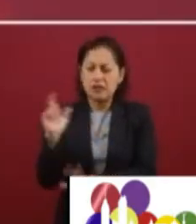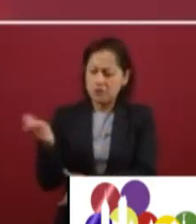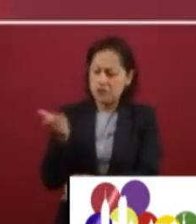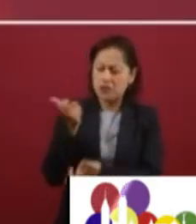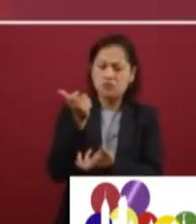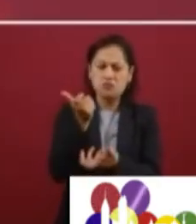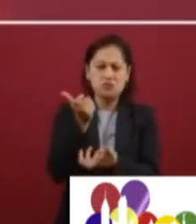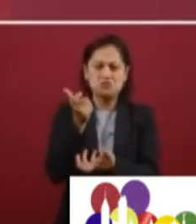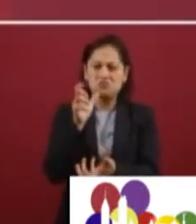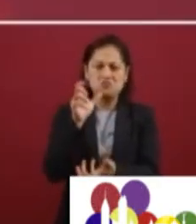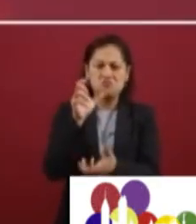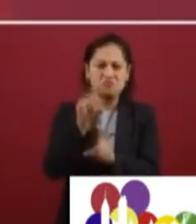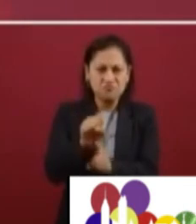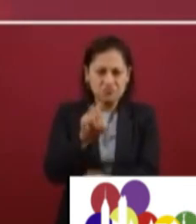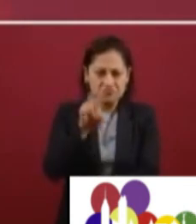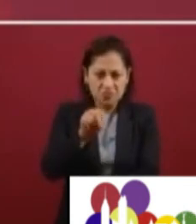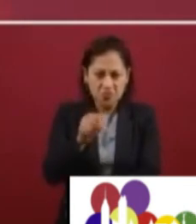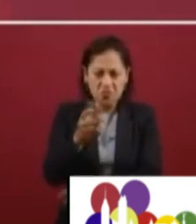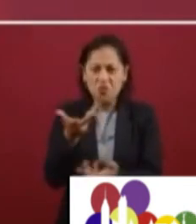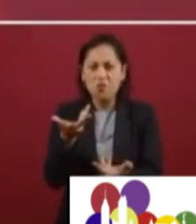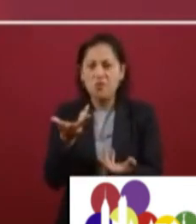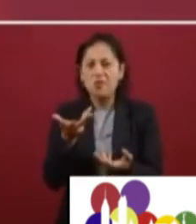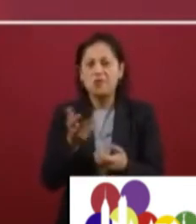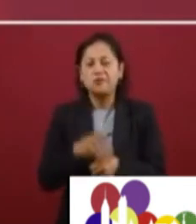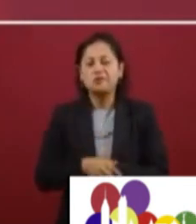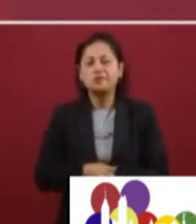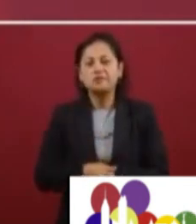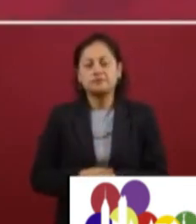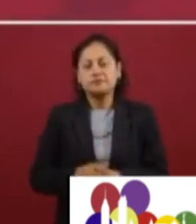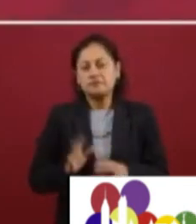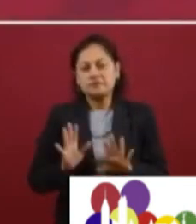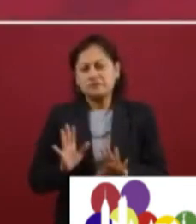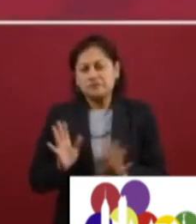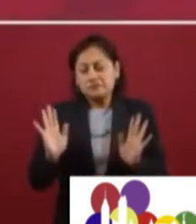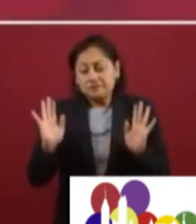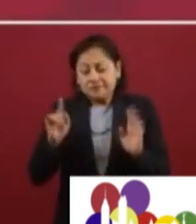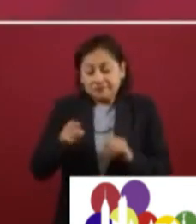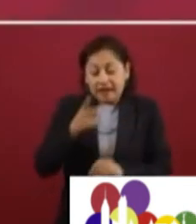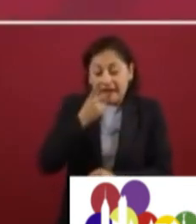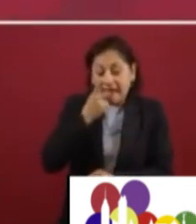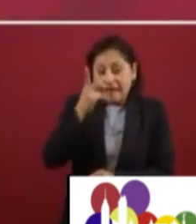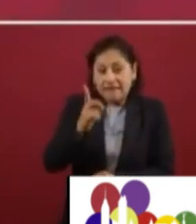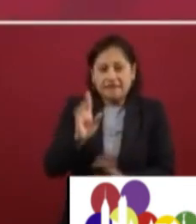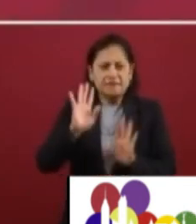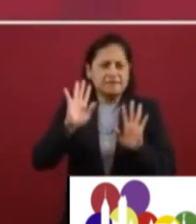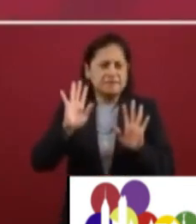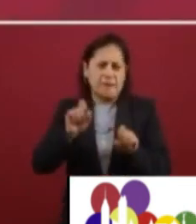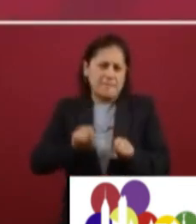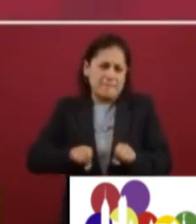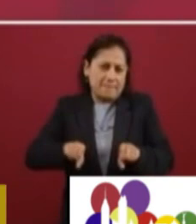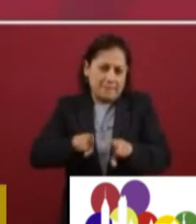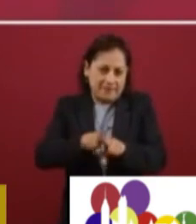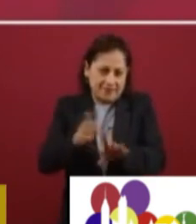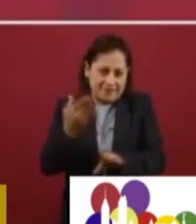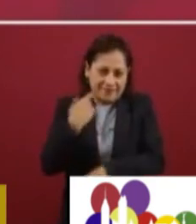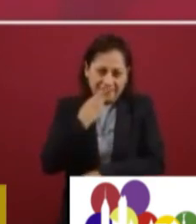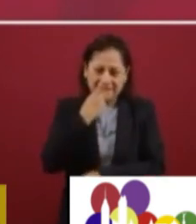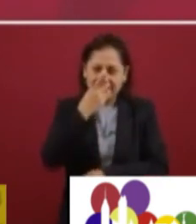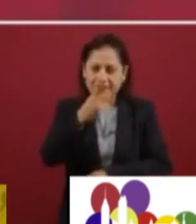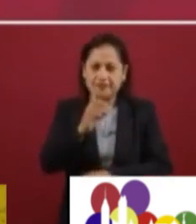garantice el bienestar para la mayoría de los mexicanos yo siento que el presupuesto es suficiente